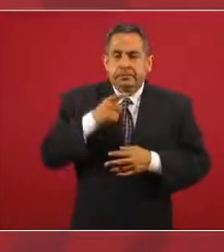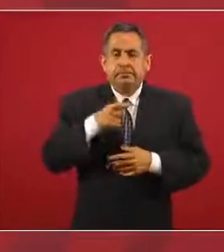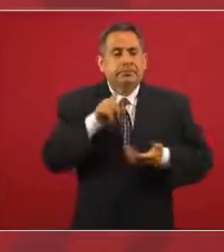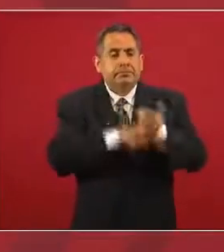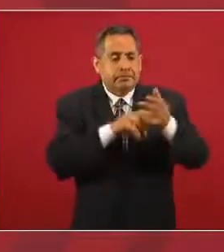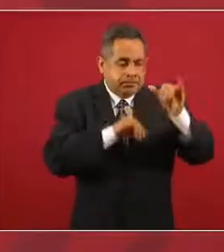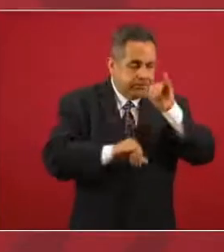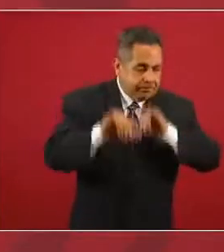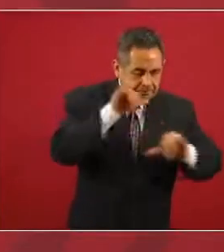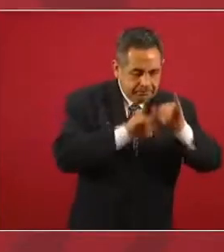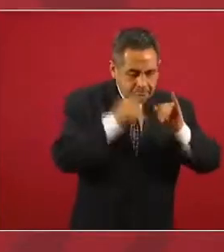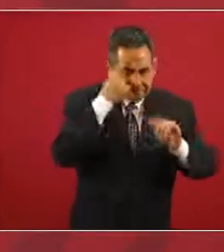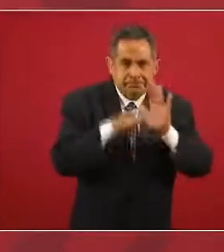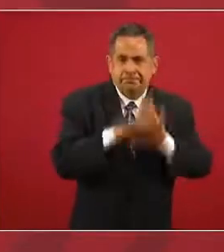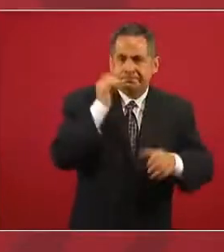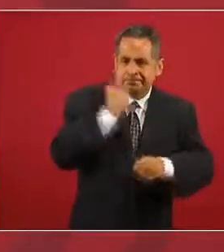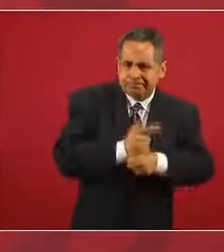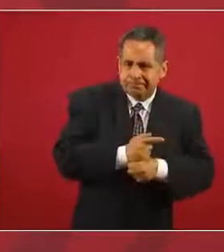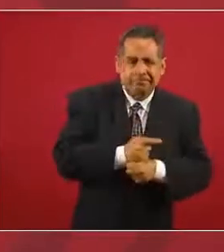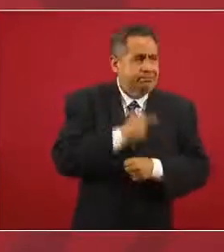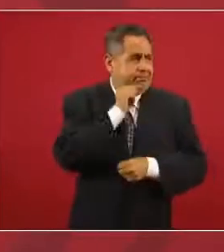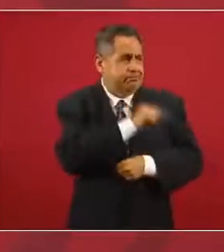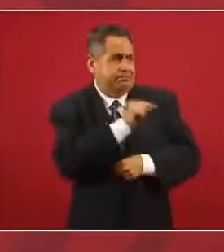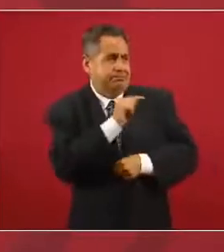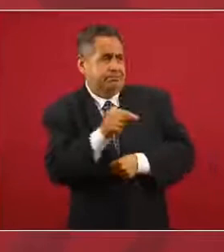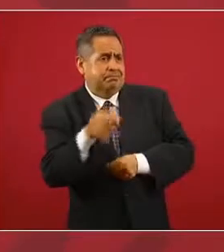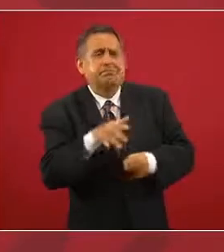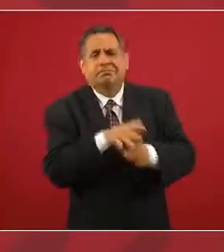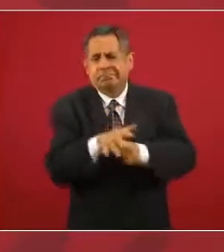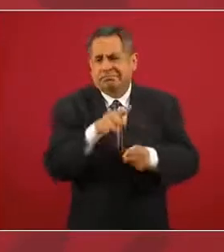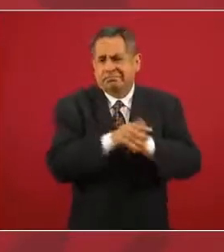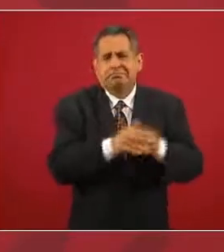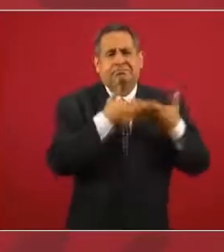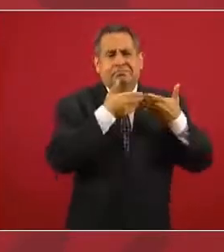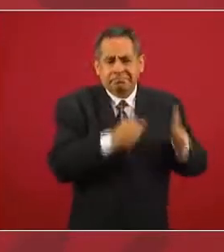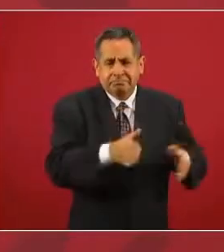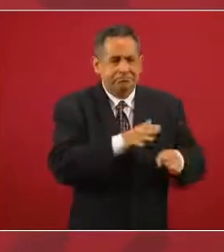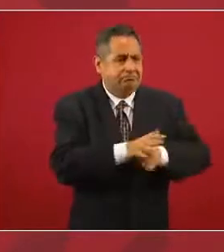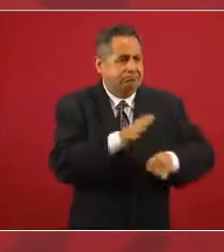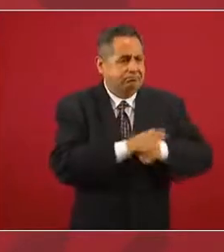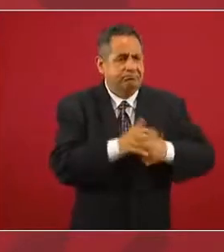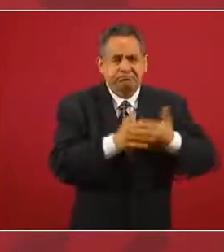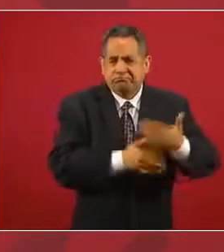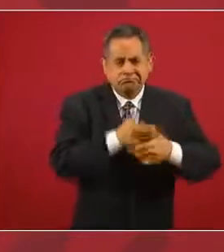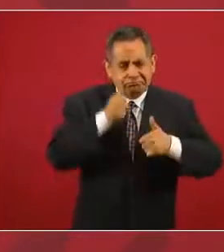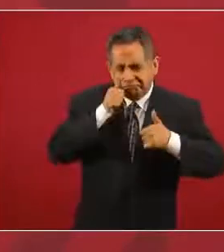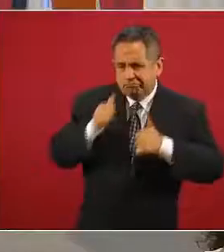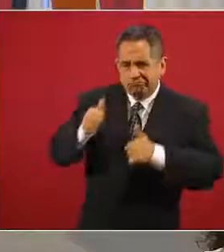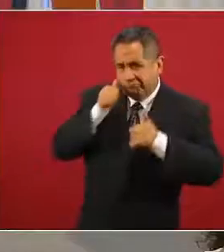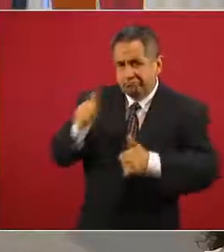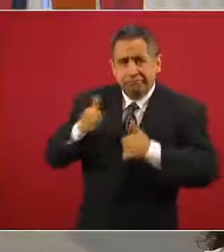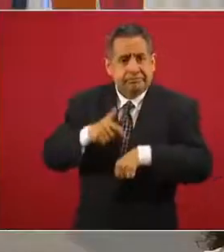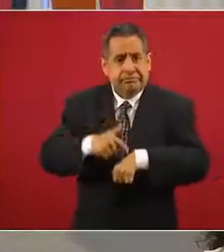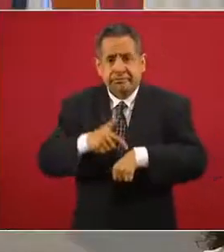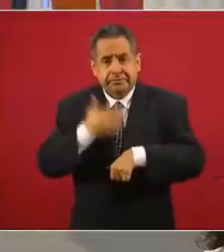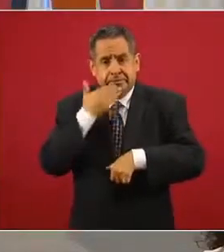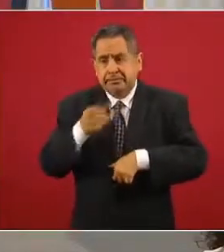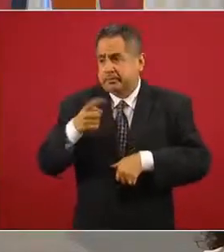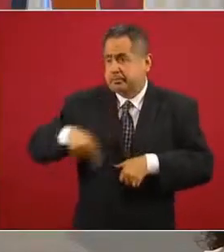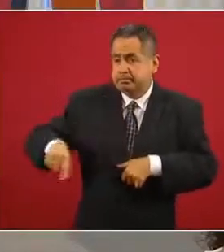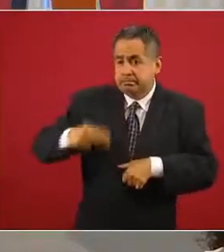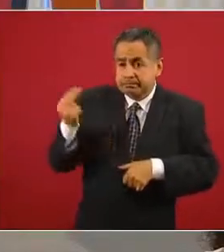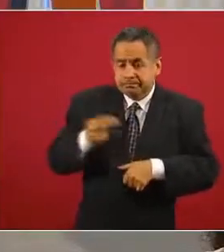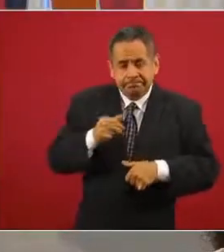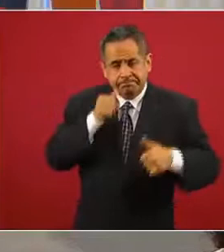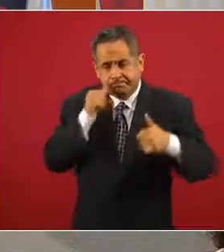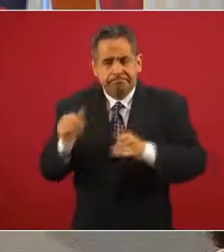laboratorios de diagnóstico y seguimiento, estuvieron siempre disponibles y han estado disponibles para atender a todas las personas que así lo han